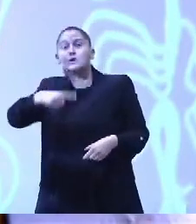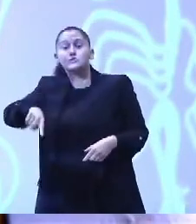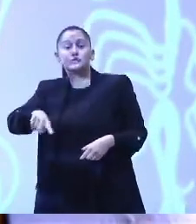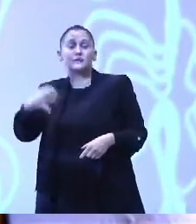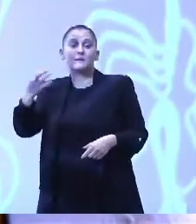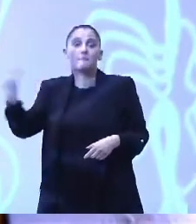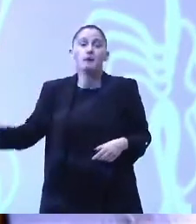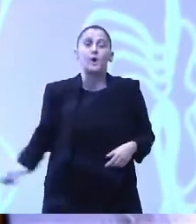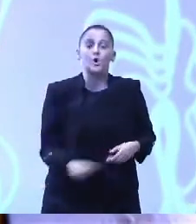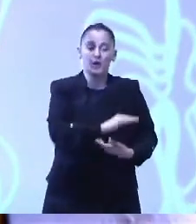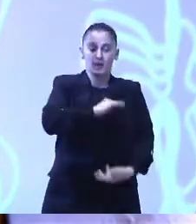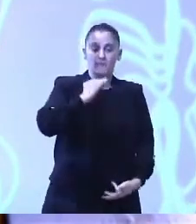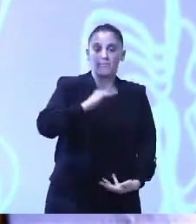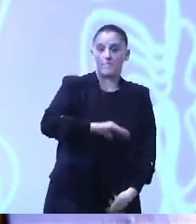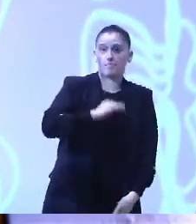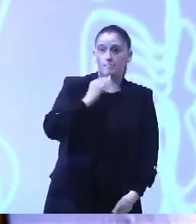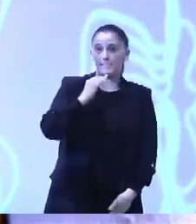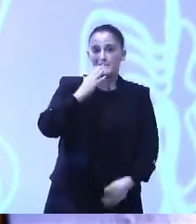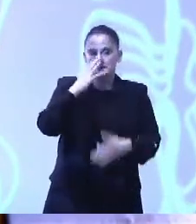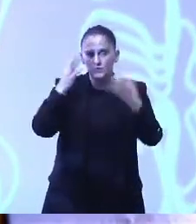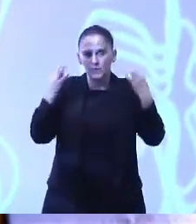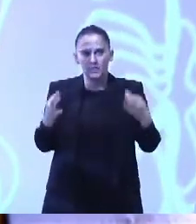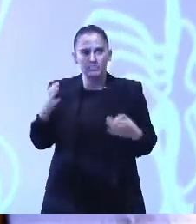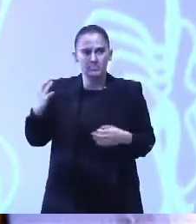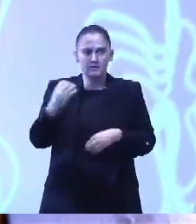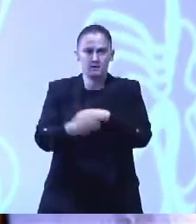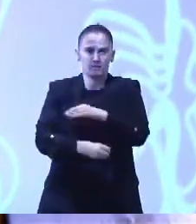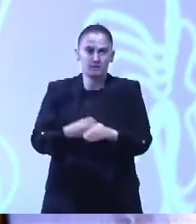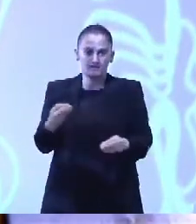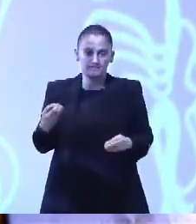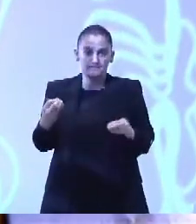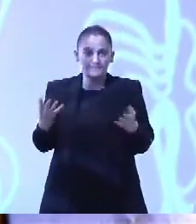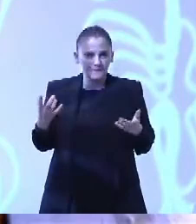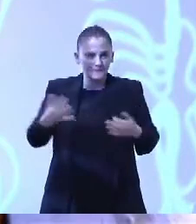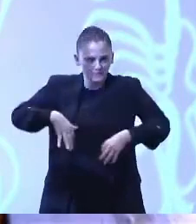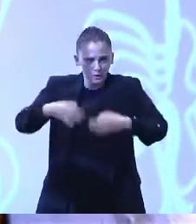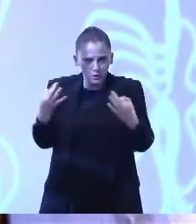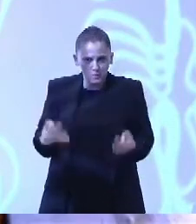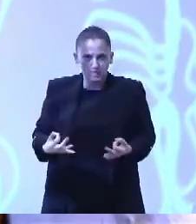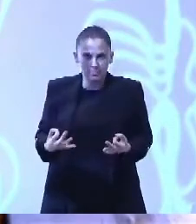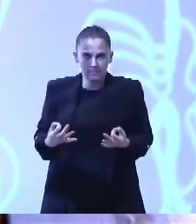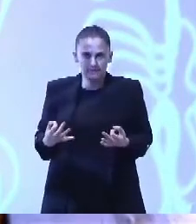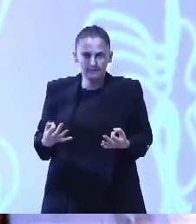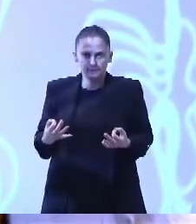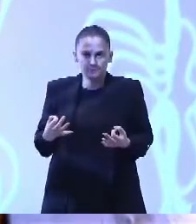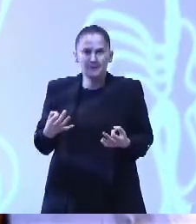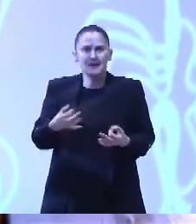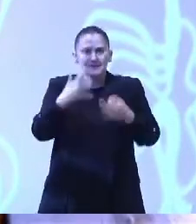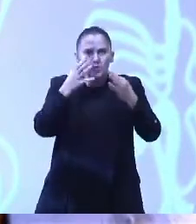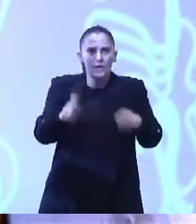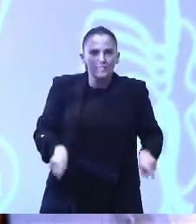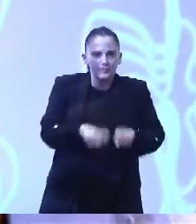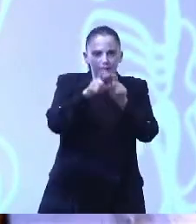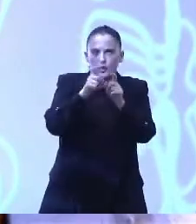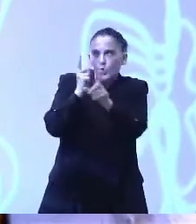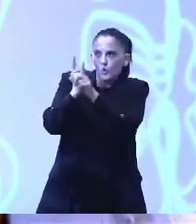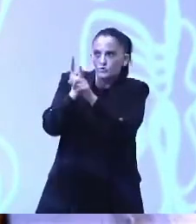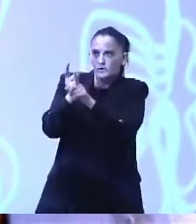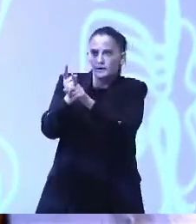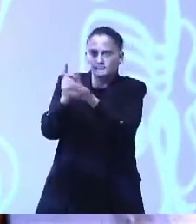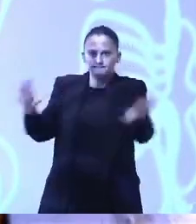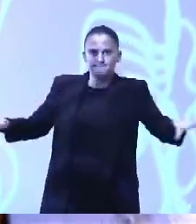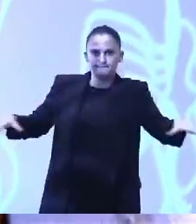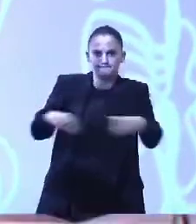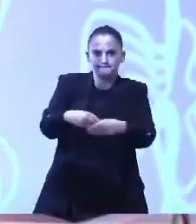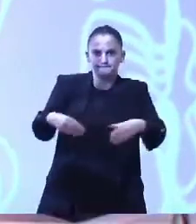que mejorar son capacidades de seguridad en la ciberseguridad frente a los ataques híbridos